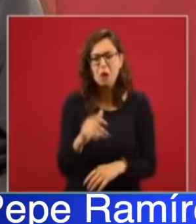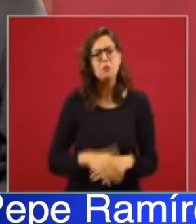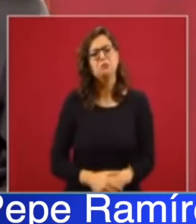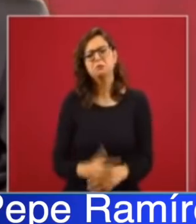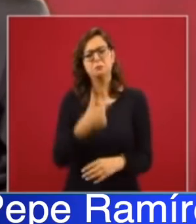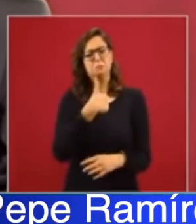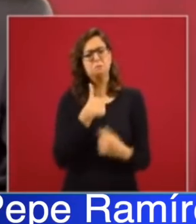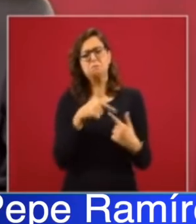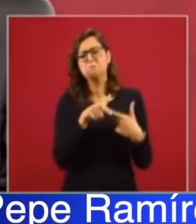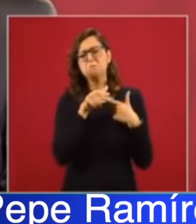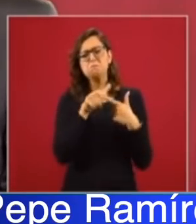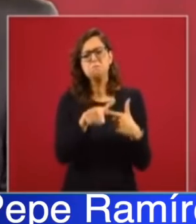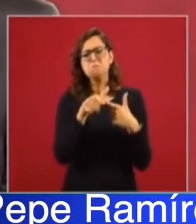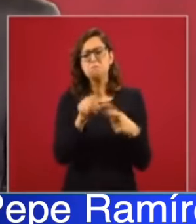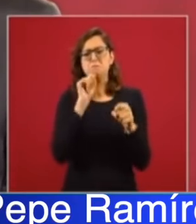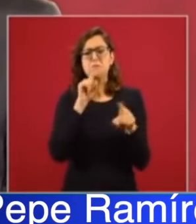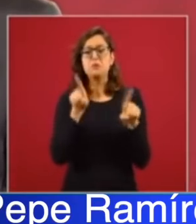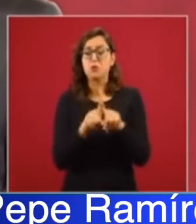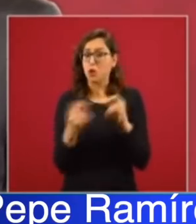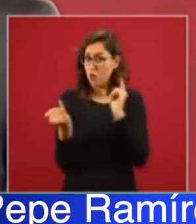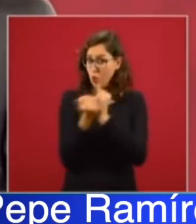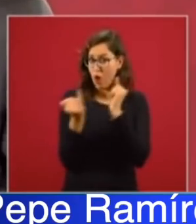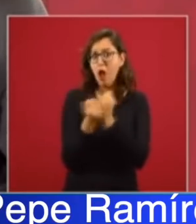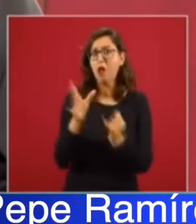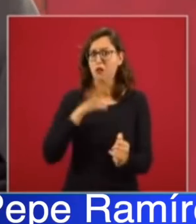una encuesta internacional